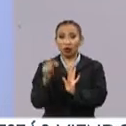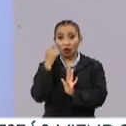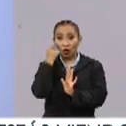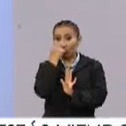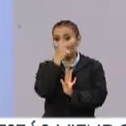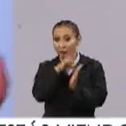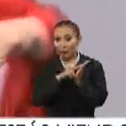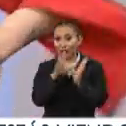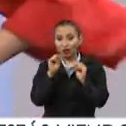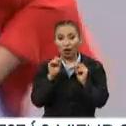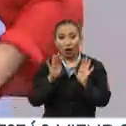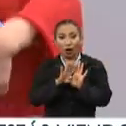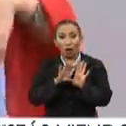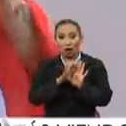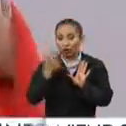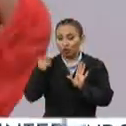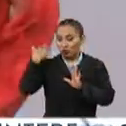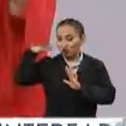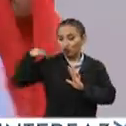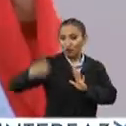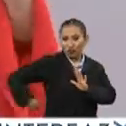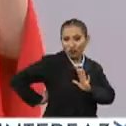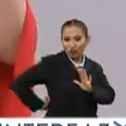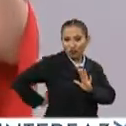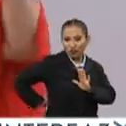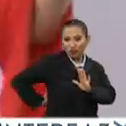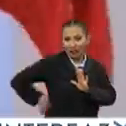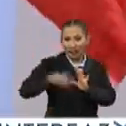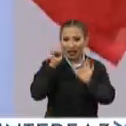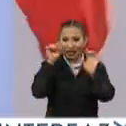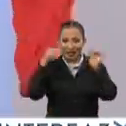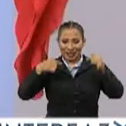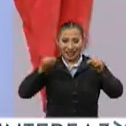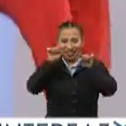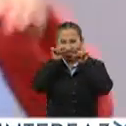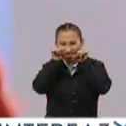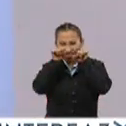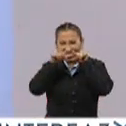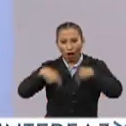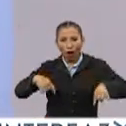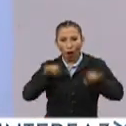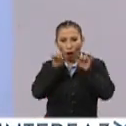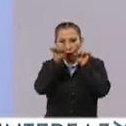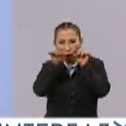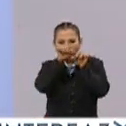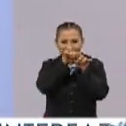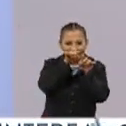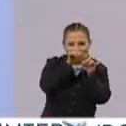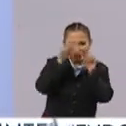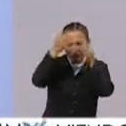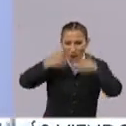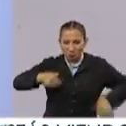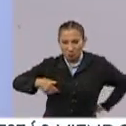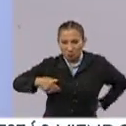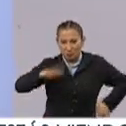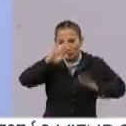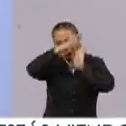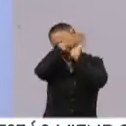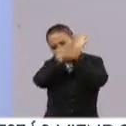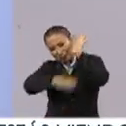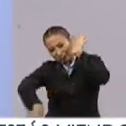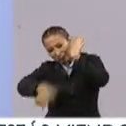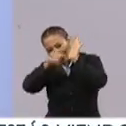ojos verdes, sino es como su torso y los famosos hoyitos, ¿no? Ahí lo estamos viendo justo en el marco de la exposición, un